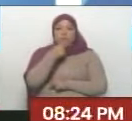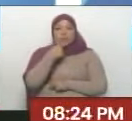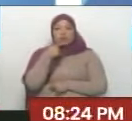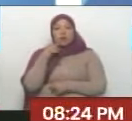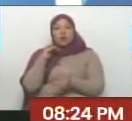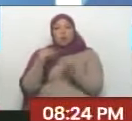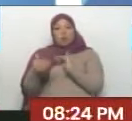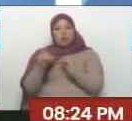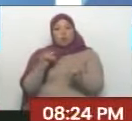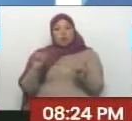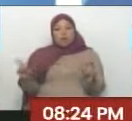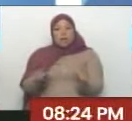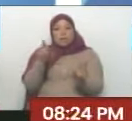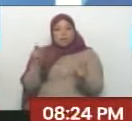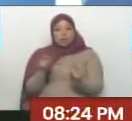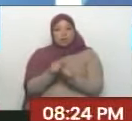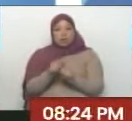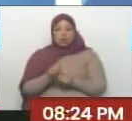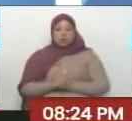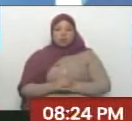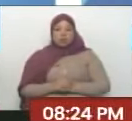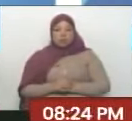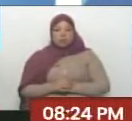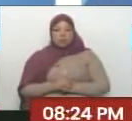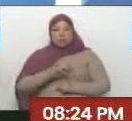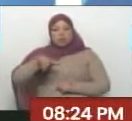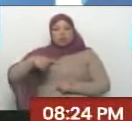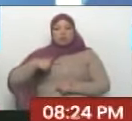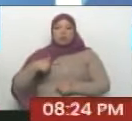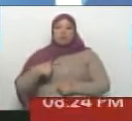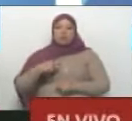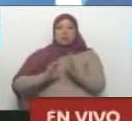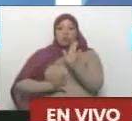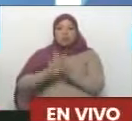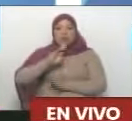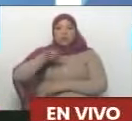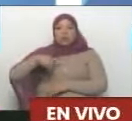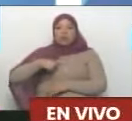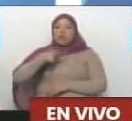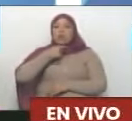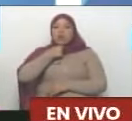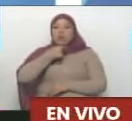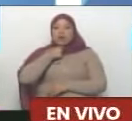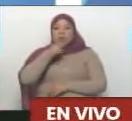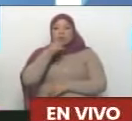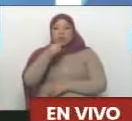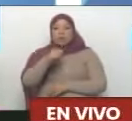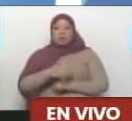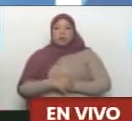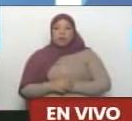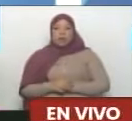ética, espiritual, que nos ha llevado al borde de la deshumanización.